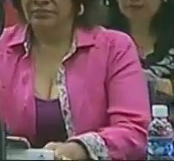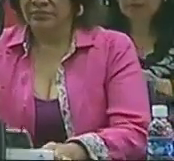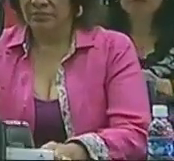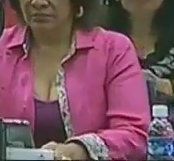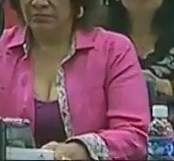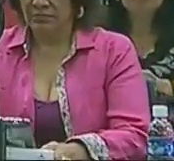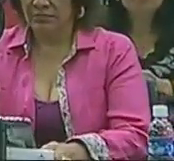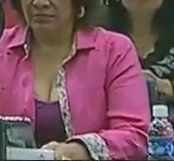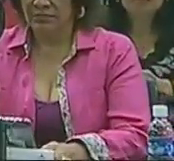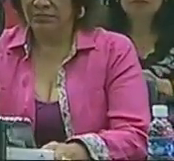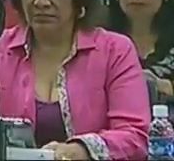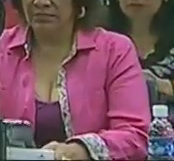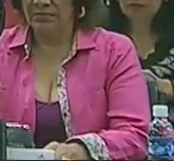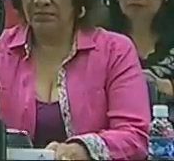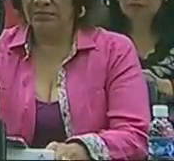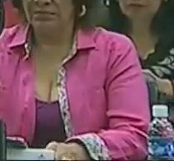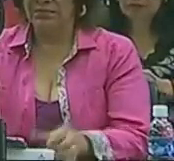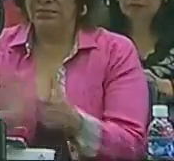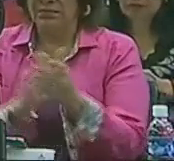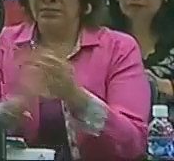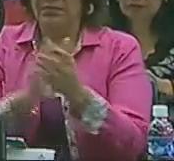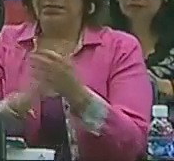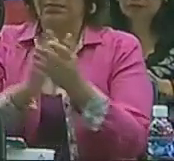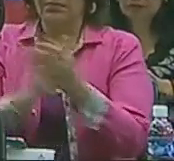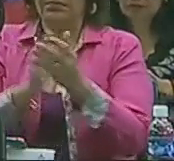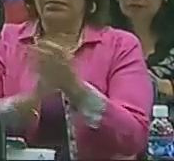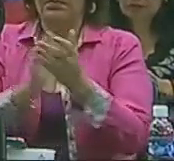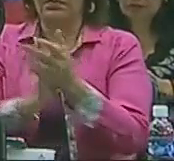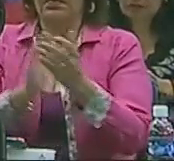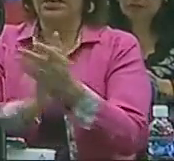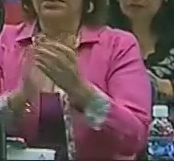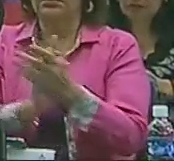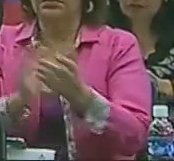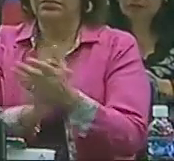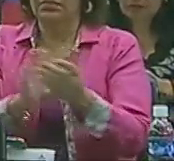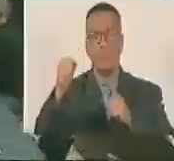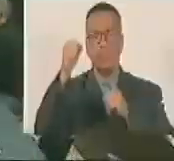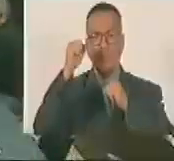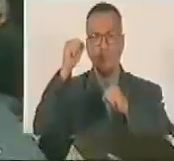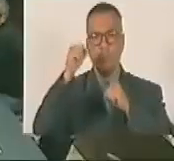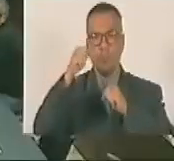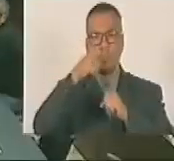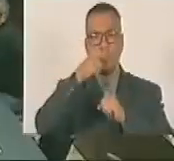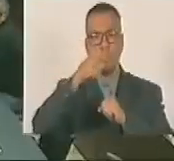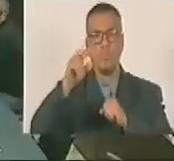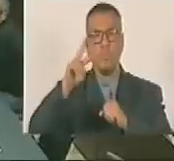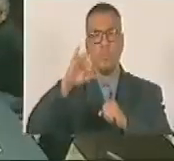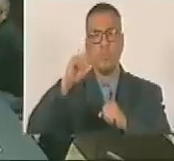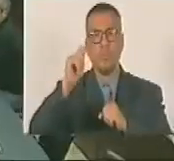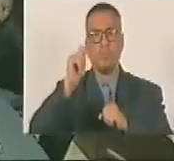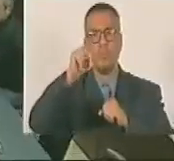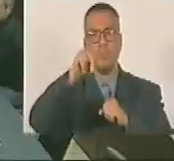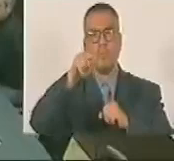pueblo vietnamita. Así que vivas al pueblo vietnamita. Por cierto, el